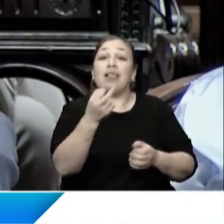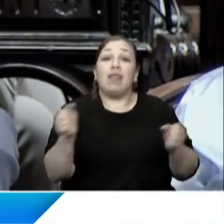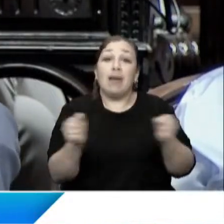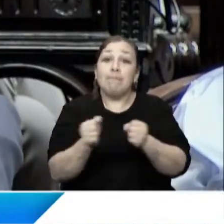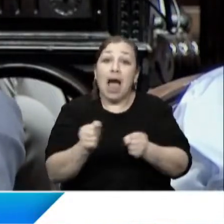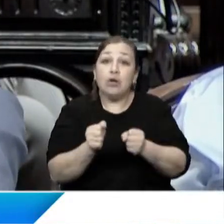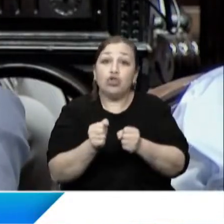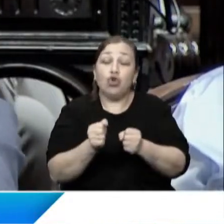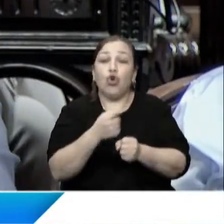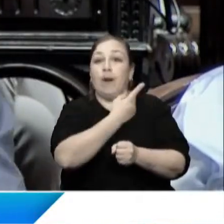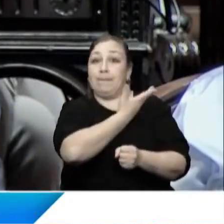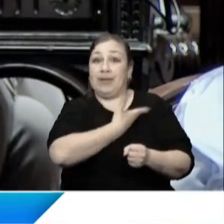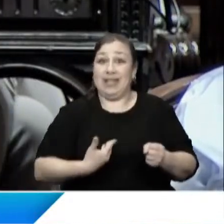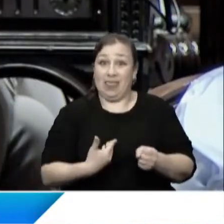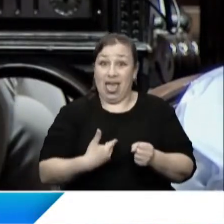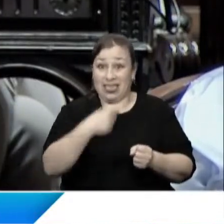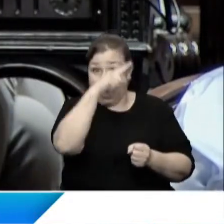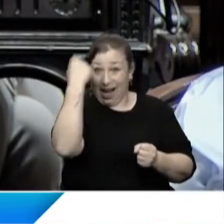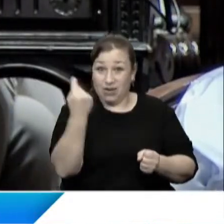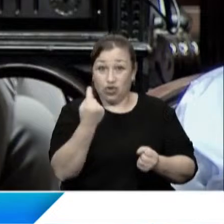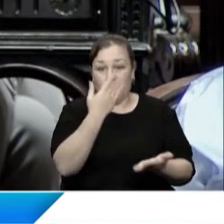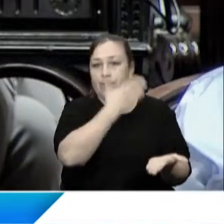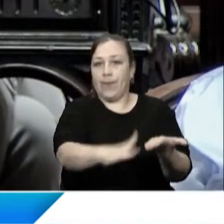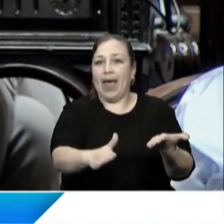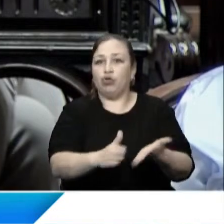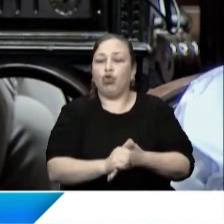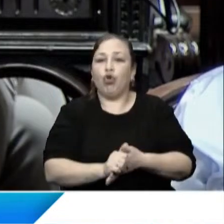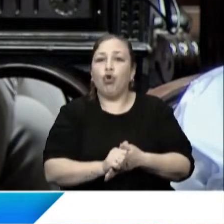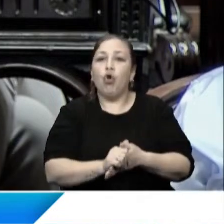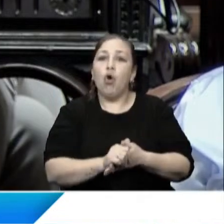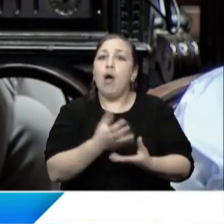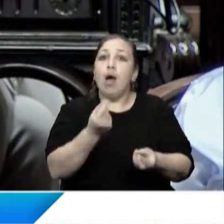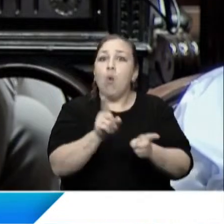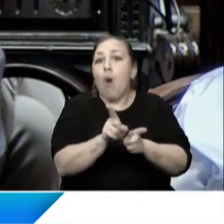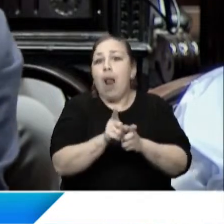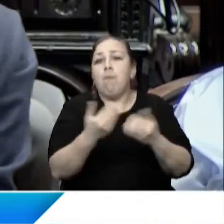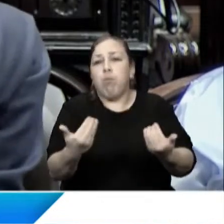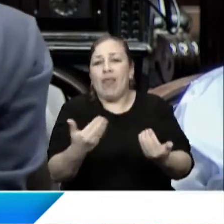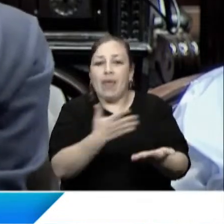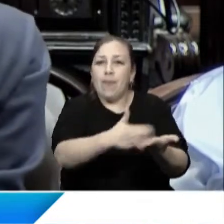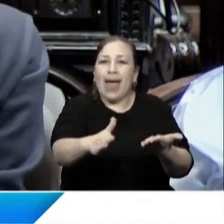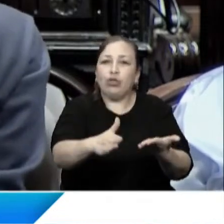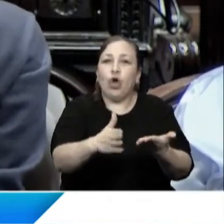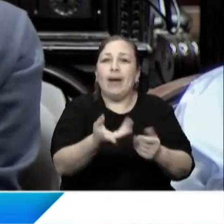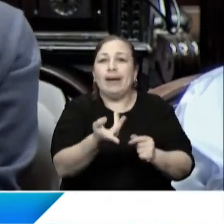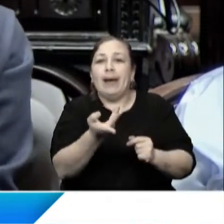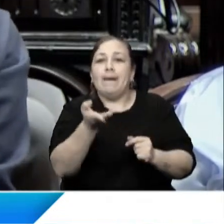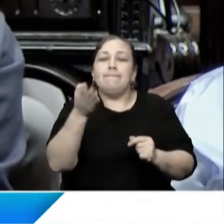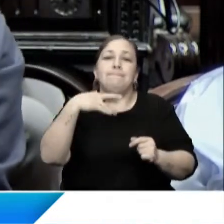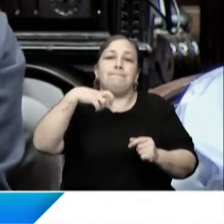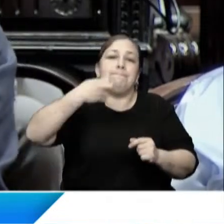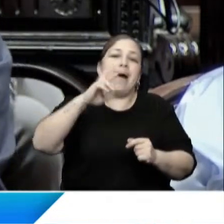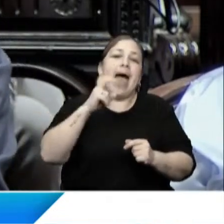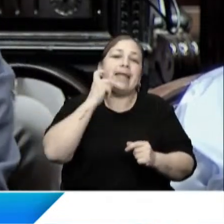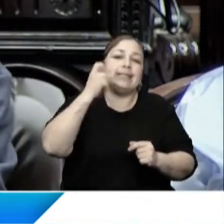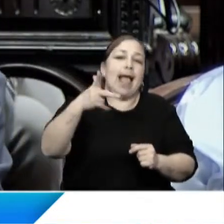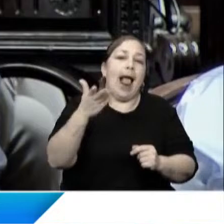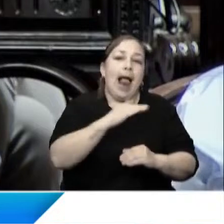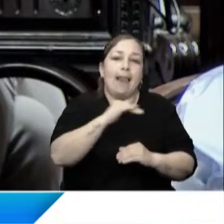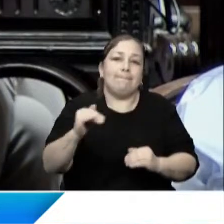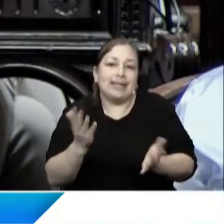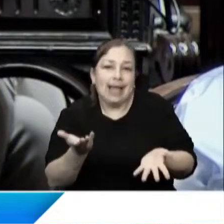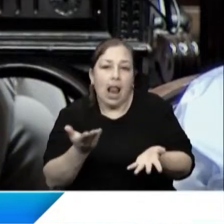esto. Como se dijo, podría haber hecho un veto parcial. No, hizo un veto total. Se llevó